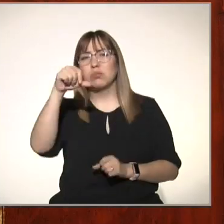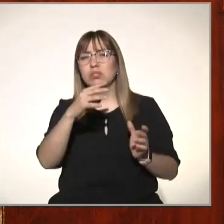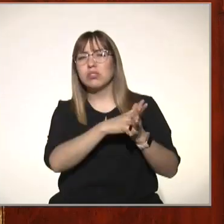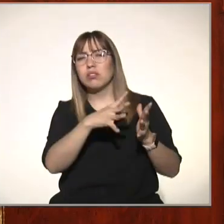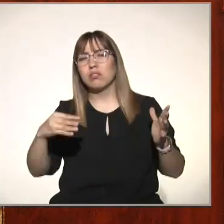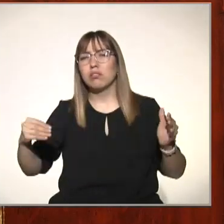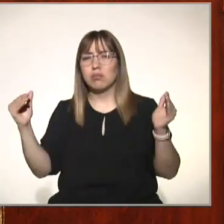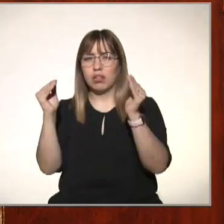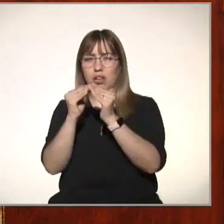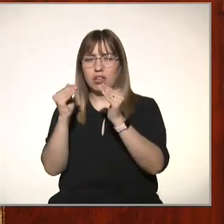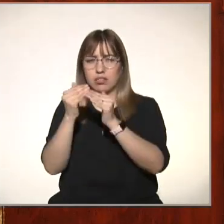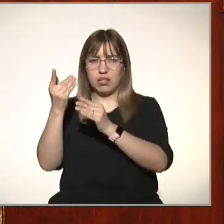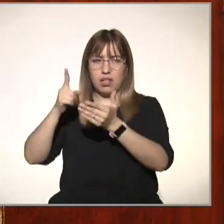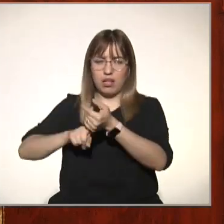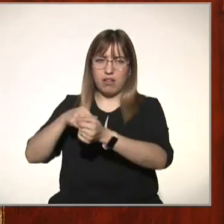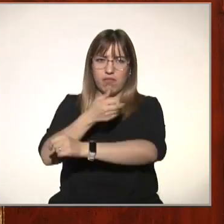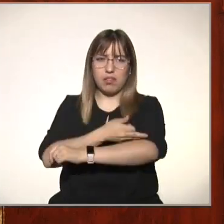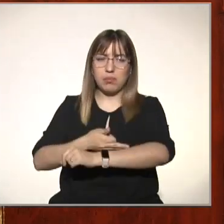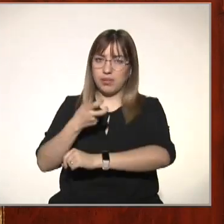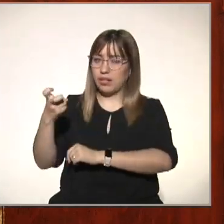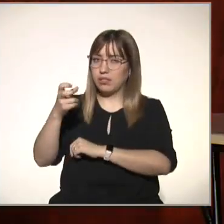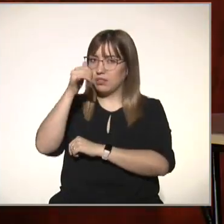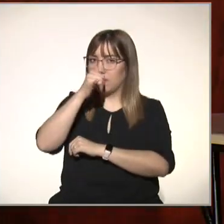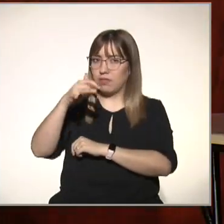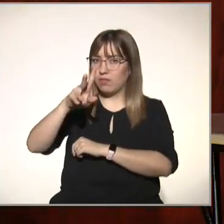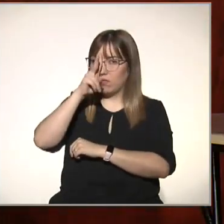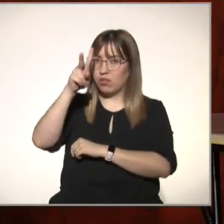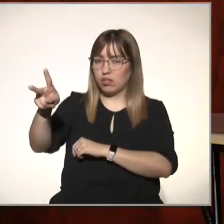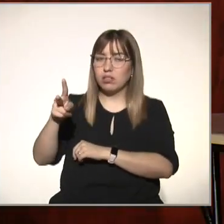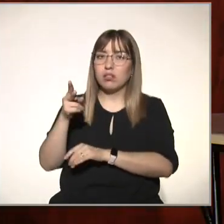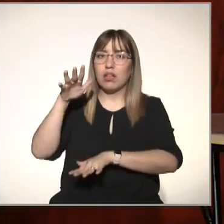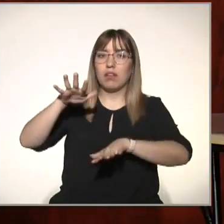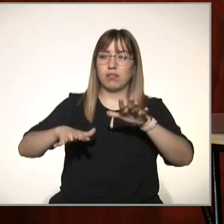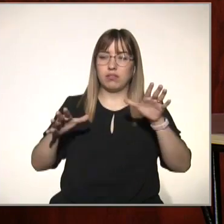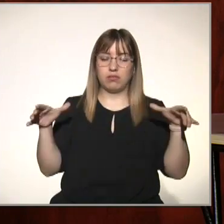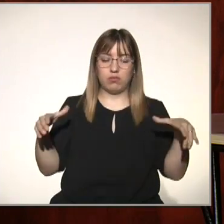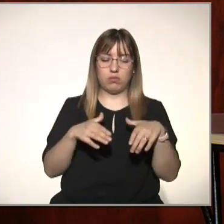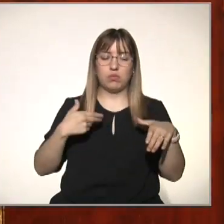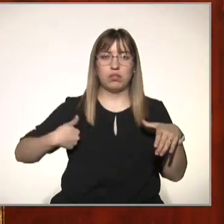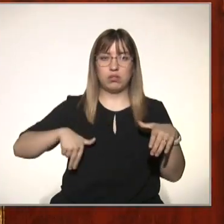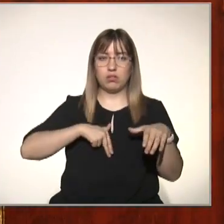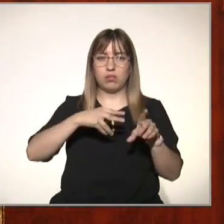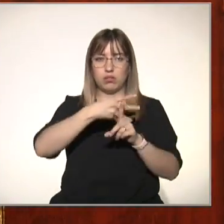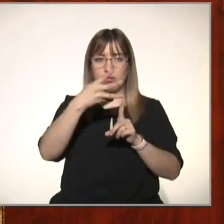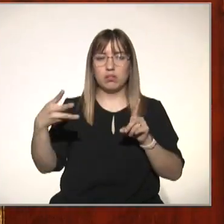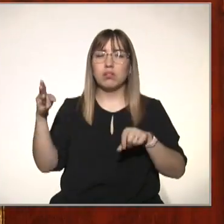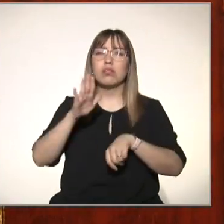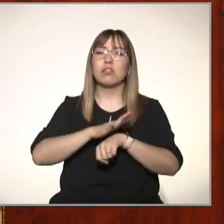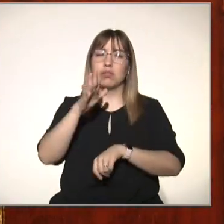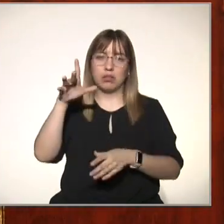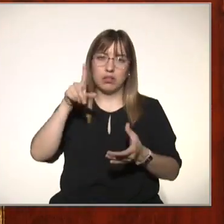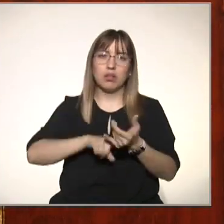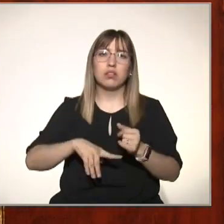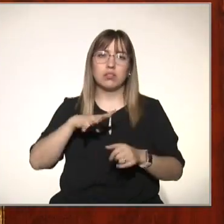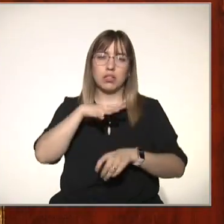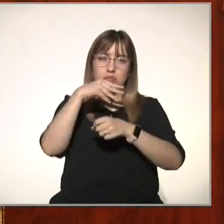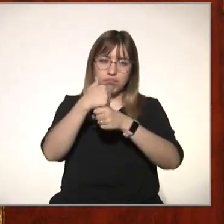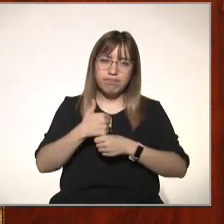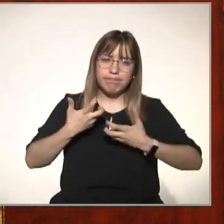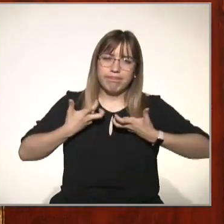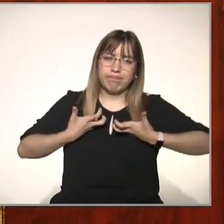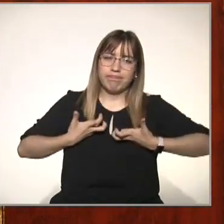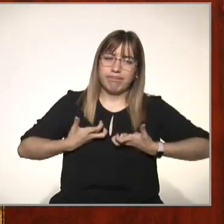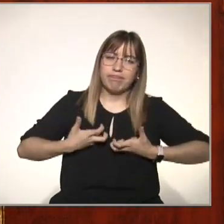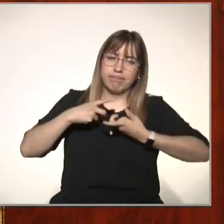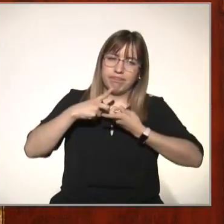Y eso es muy violento. Y eso explica también que las personas de la comunidad seamos más propensas a tener problemas como depresión. Aunque después se correlacionan como